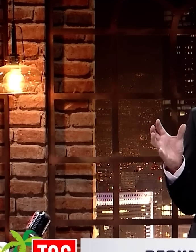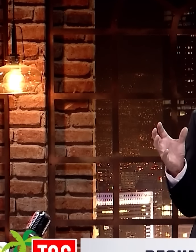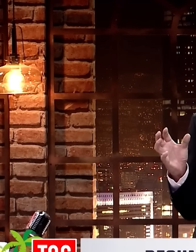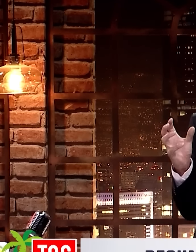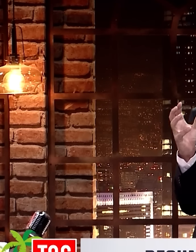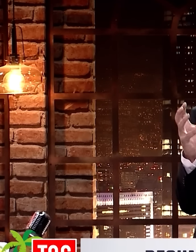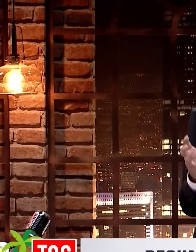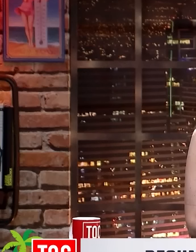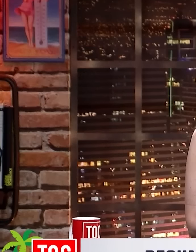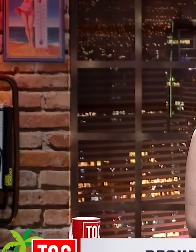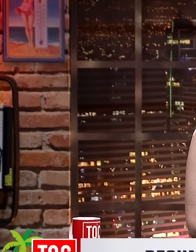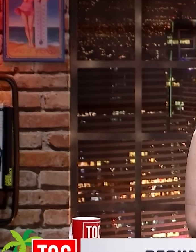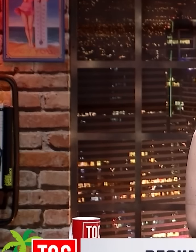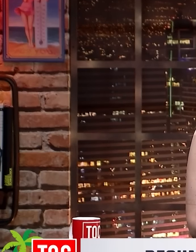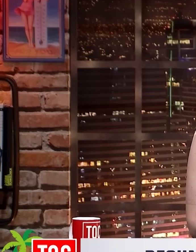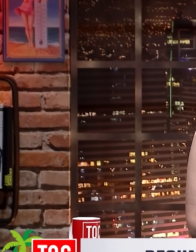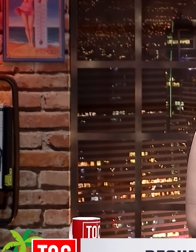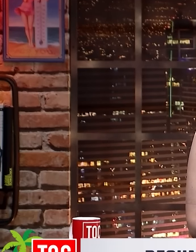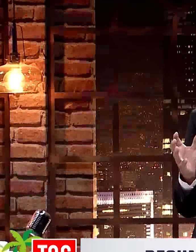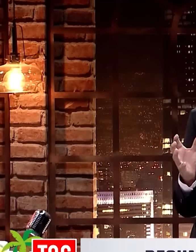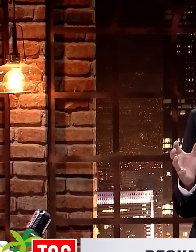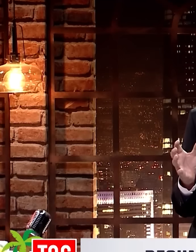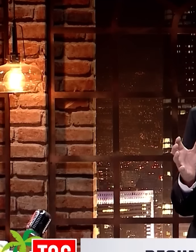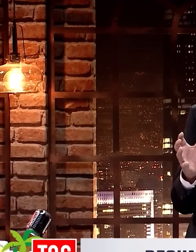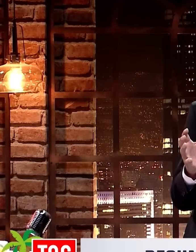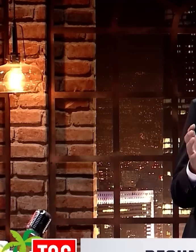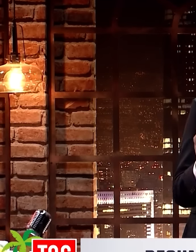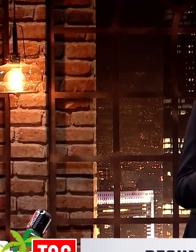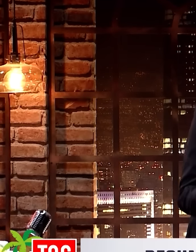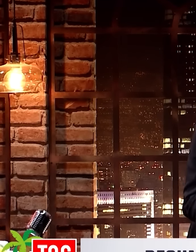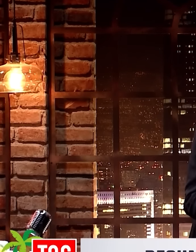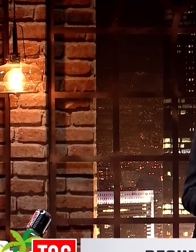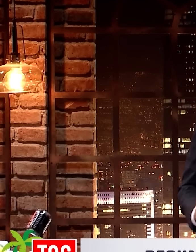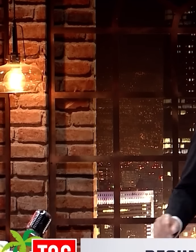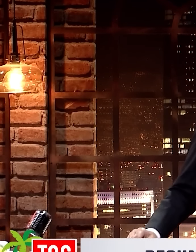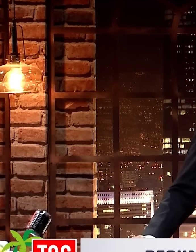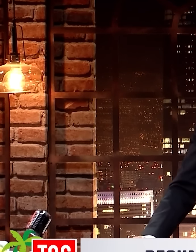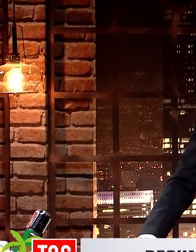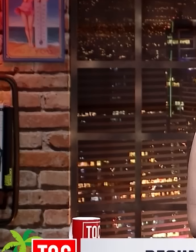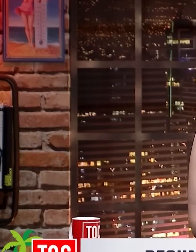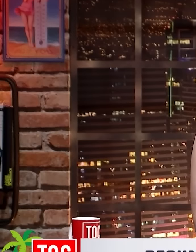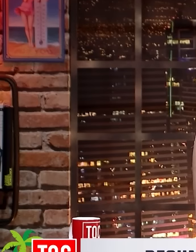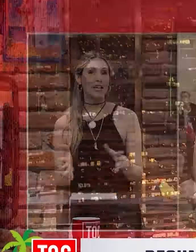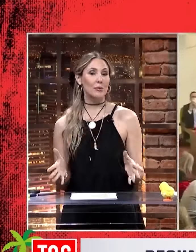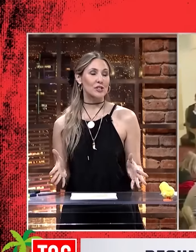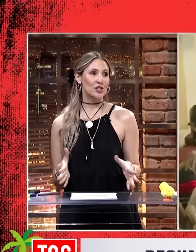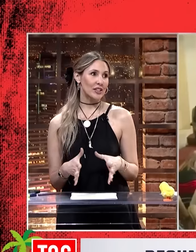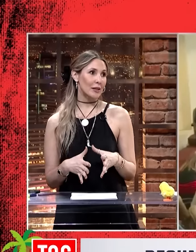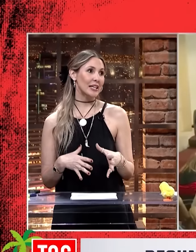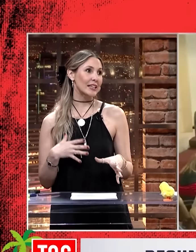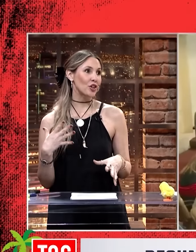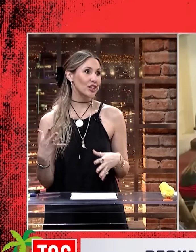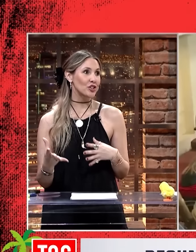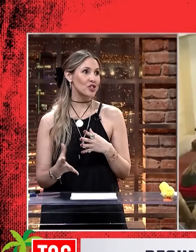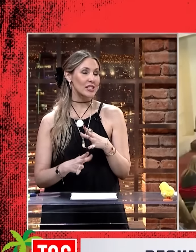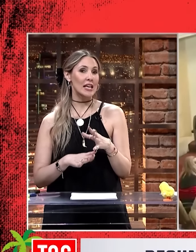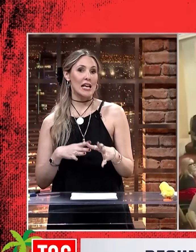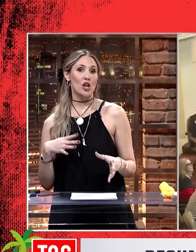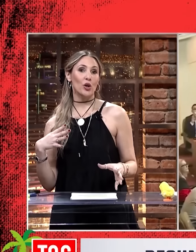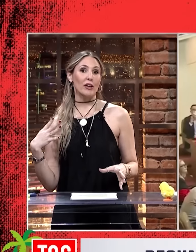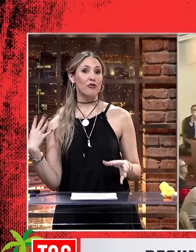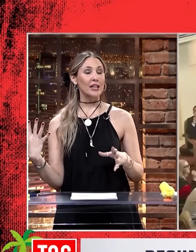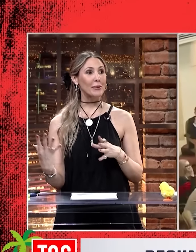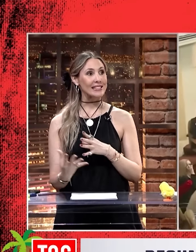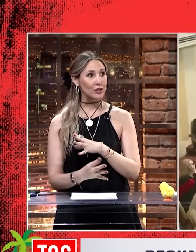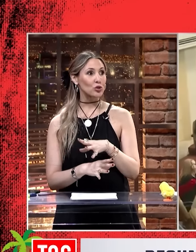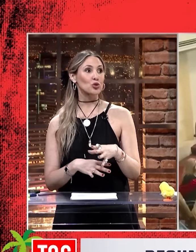digamos, comprometer y asegurar los votos de la bancada completa de demócratas. Sí, y sabemos cuál era la posición de Jimena Rincón, entonces